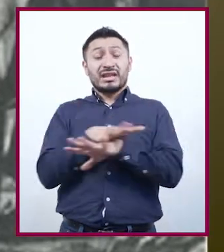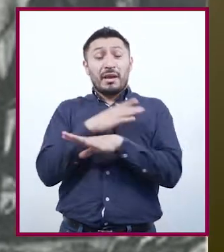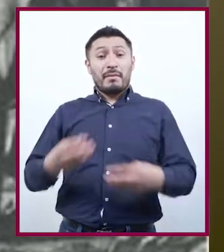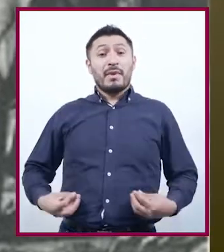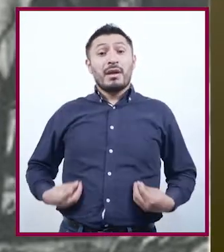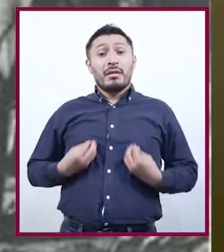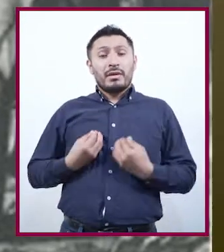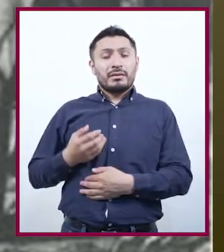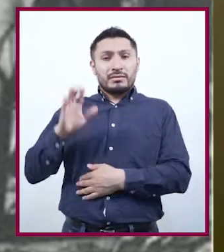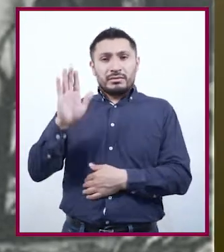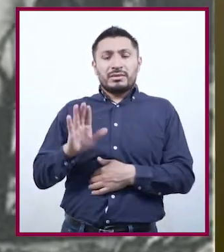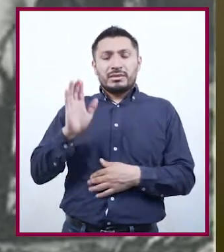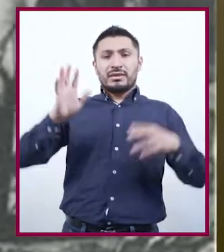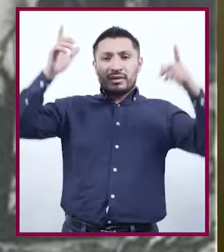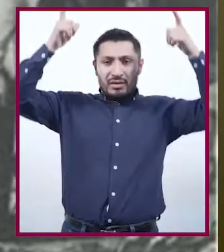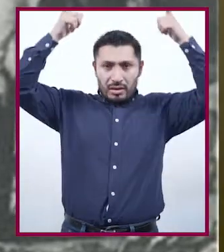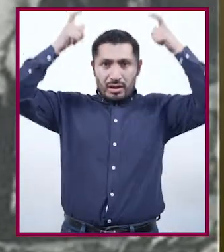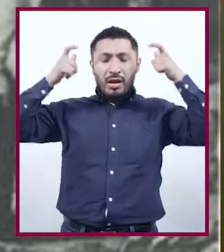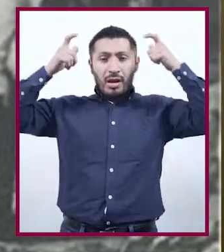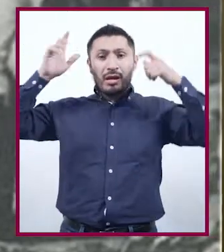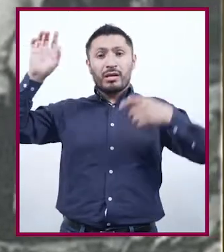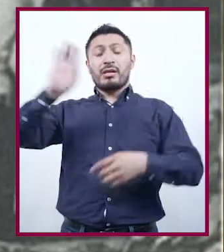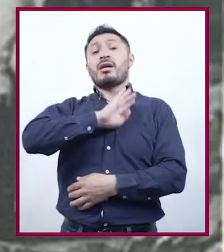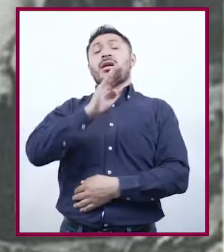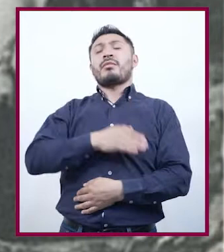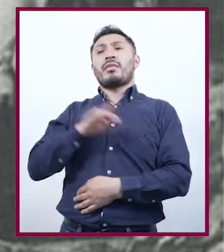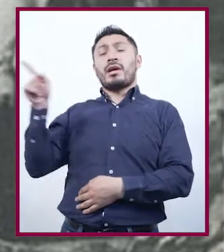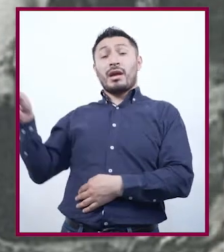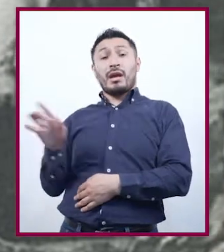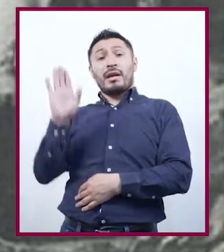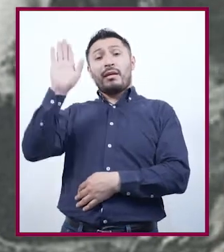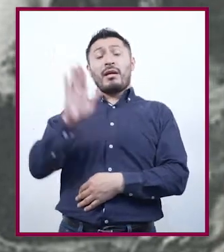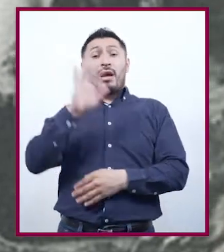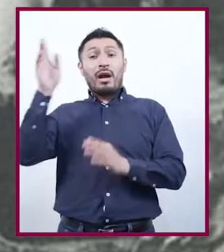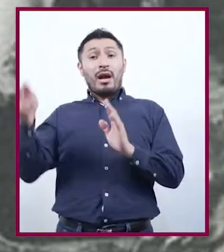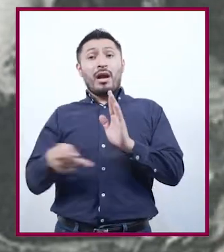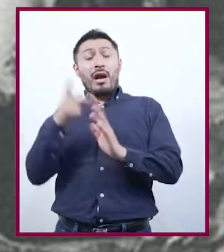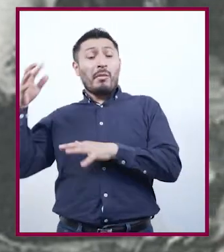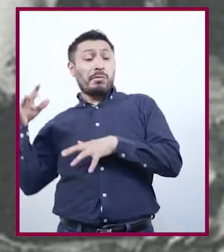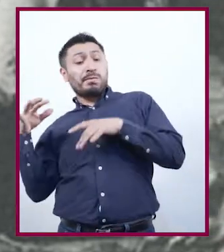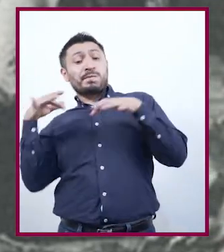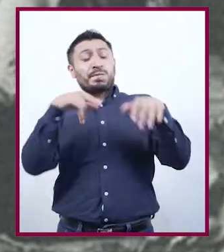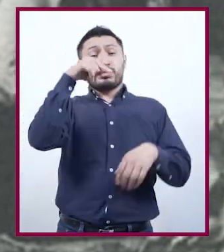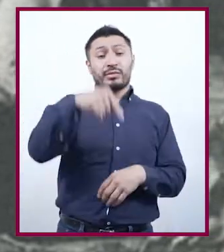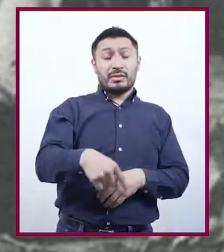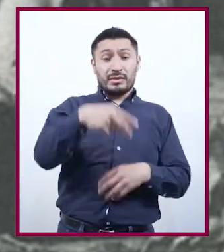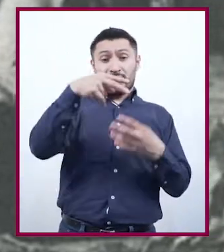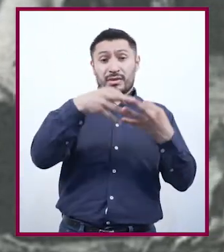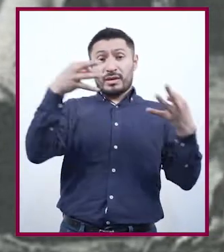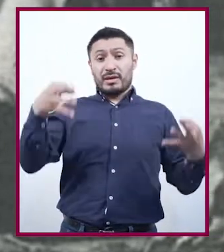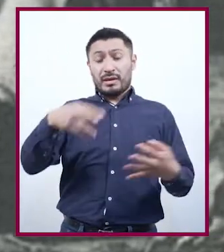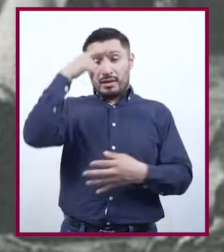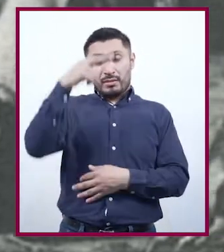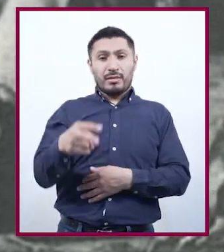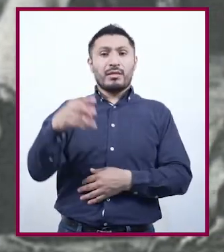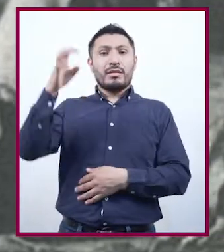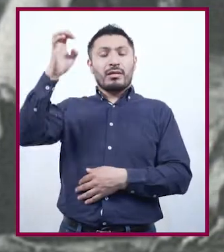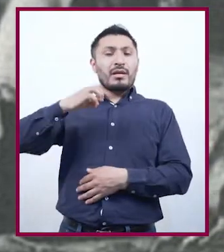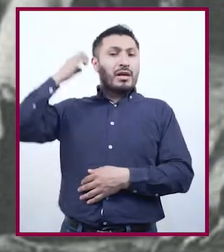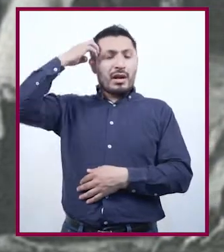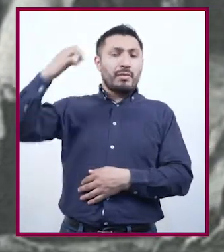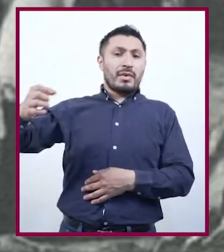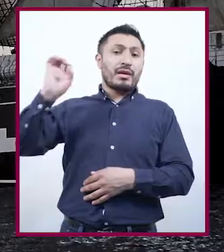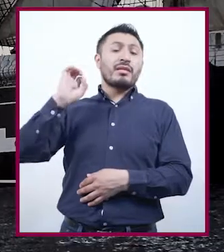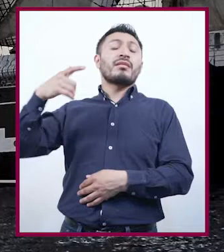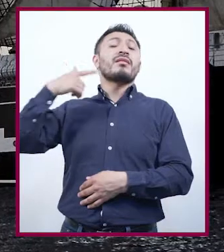vida. Supuestamente, la corona española amenazaba con reconquistar los territorios de México. Así que el ex